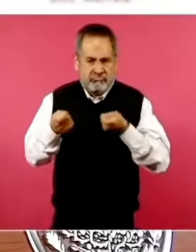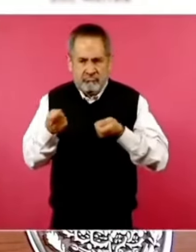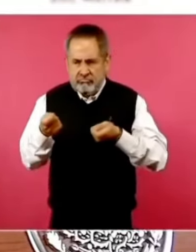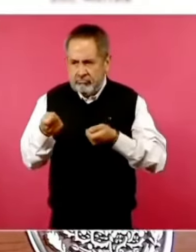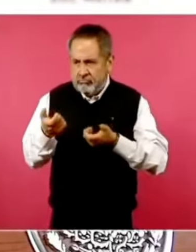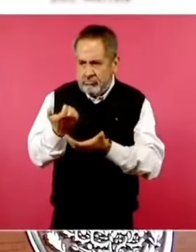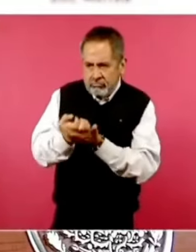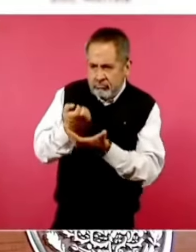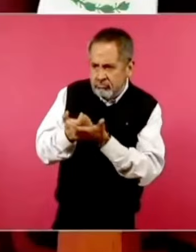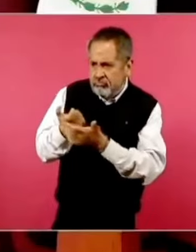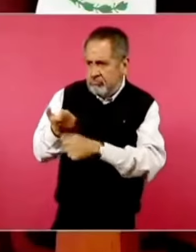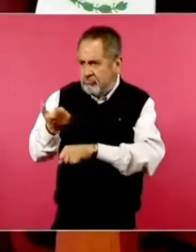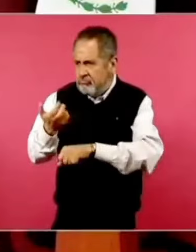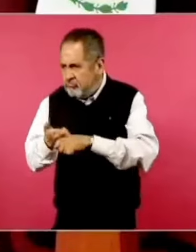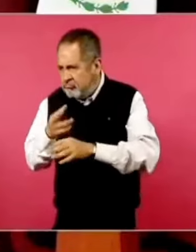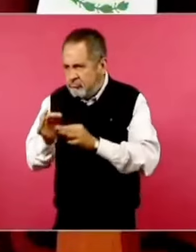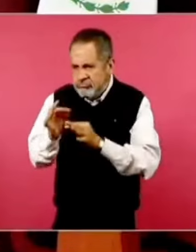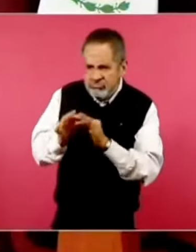economía,